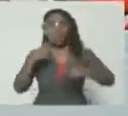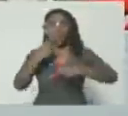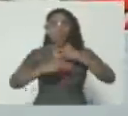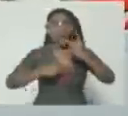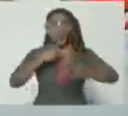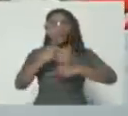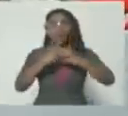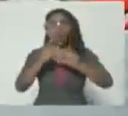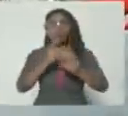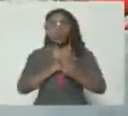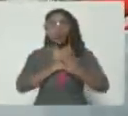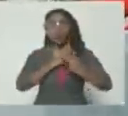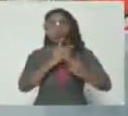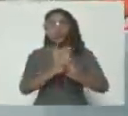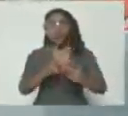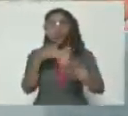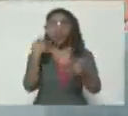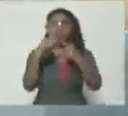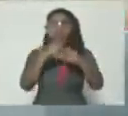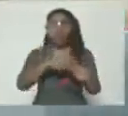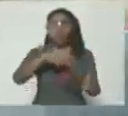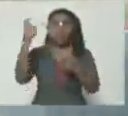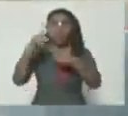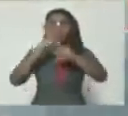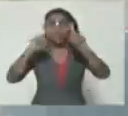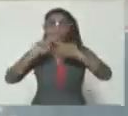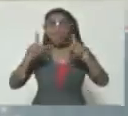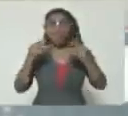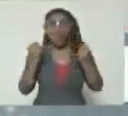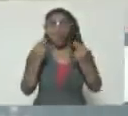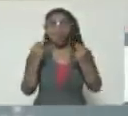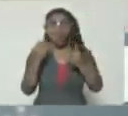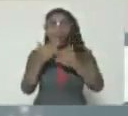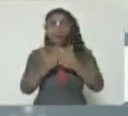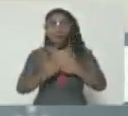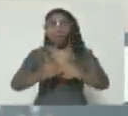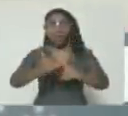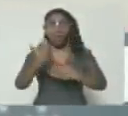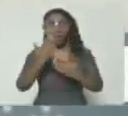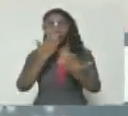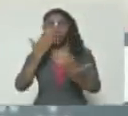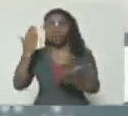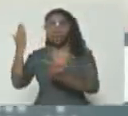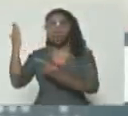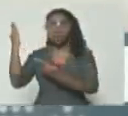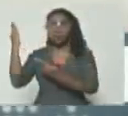para la vocación exportadora y diversificadora de la economía. Adelante, Héctor.